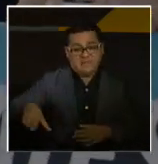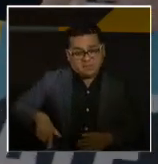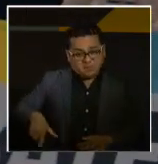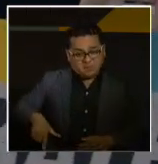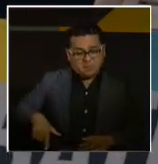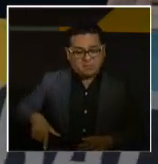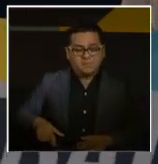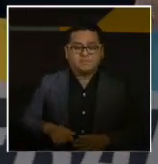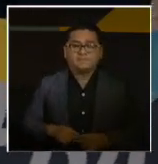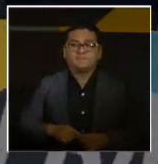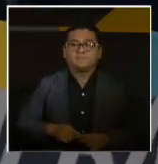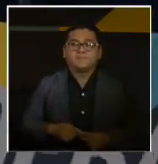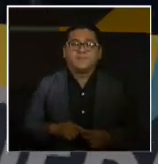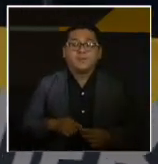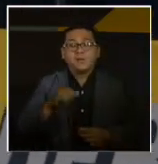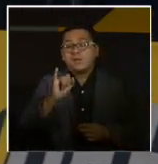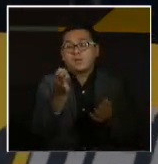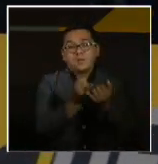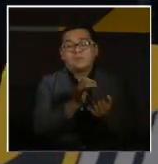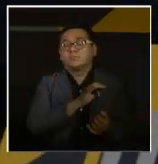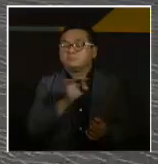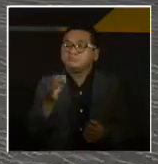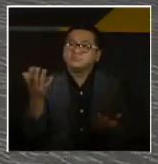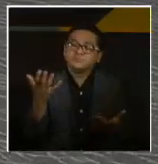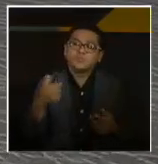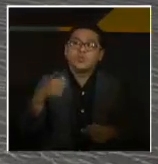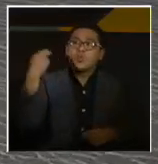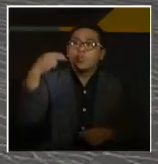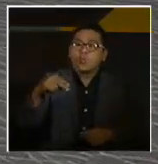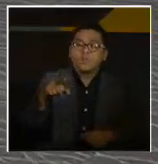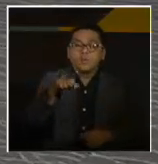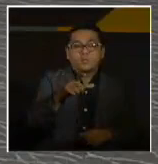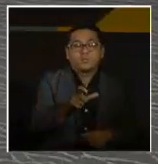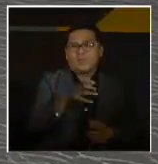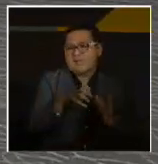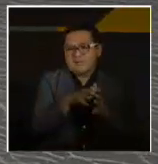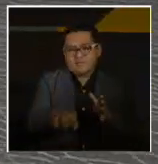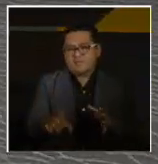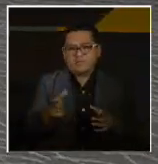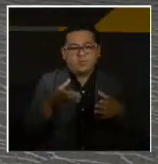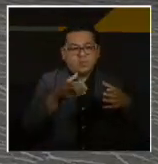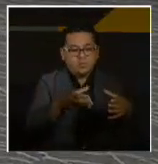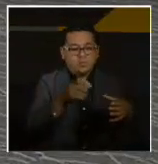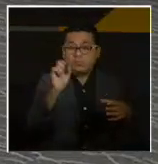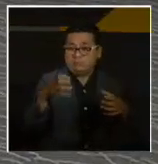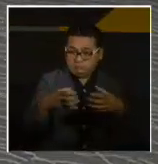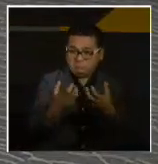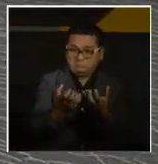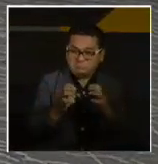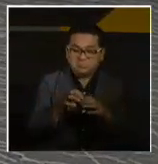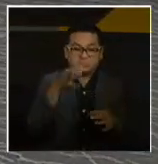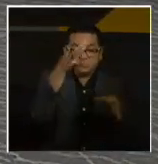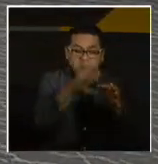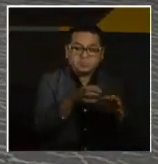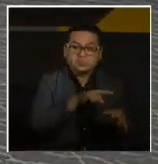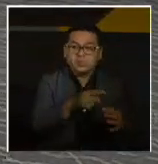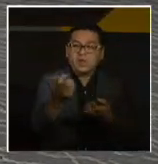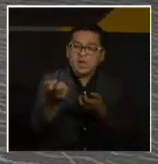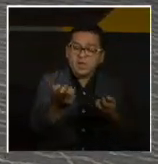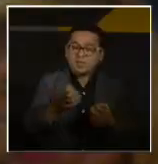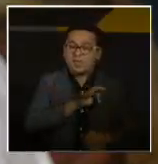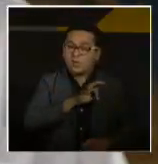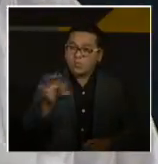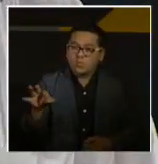a cabo en el gobierno. Asimismo, vamos a nombrar un órgano interno de control que tenga efectivo